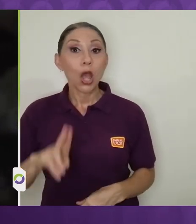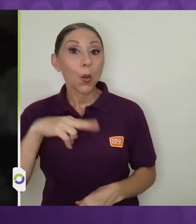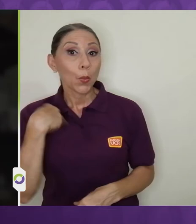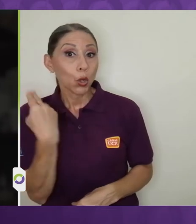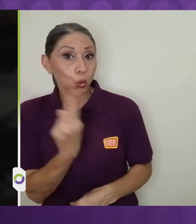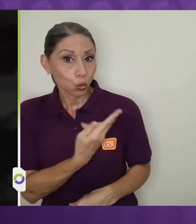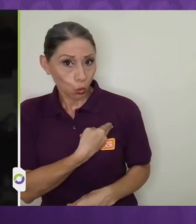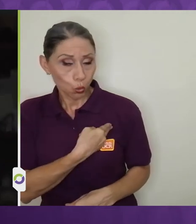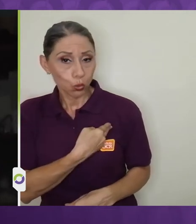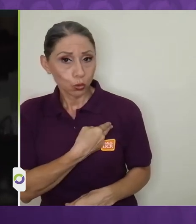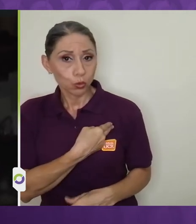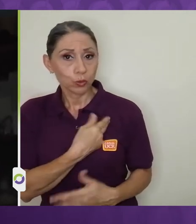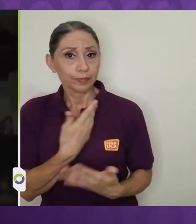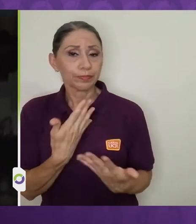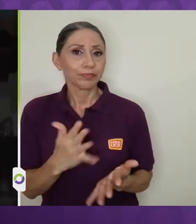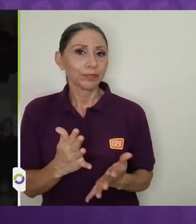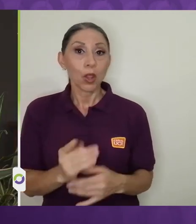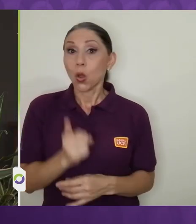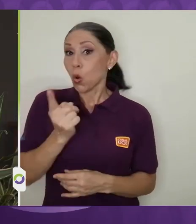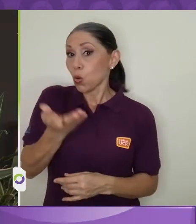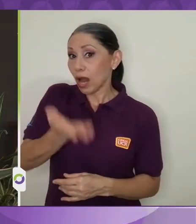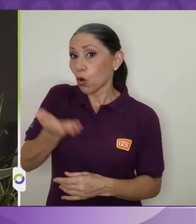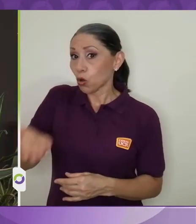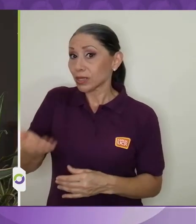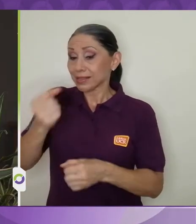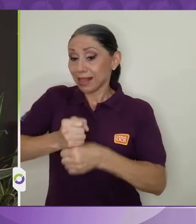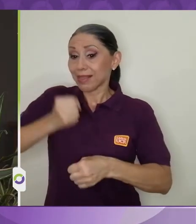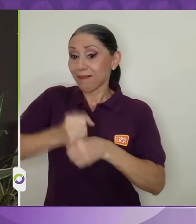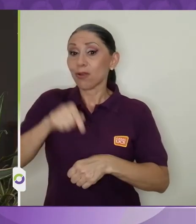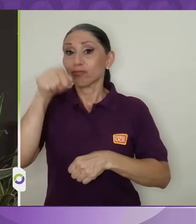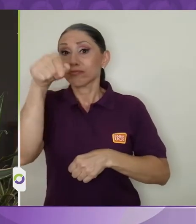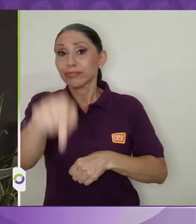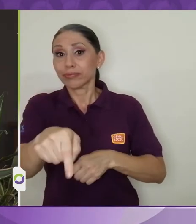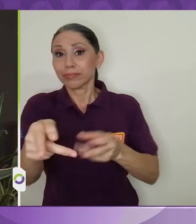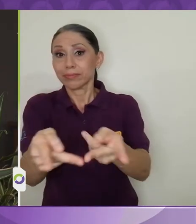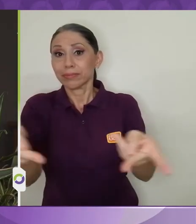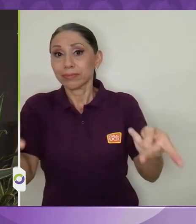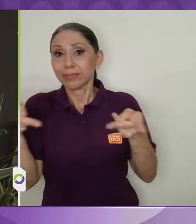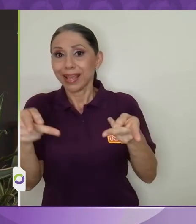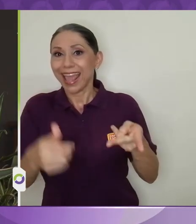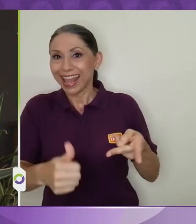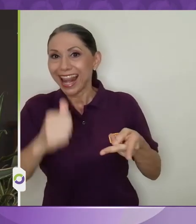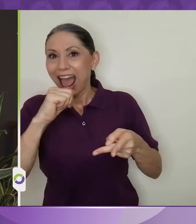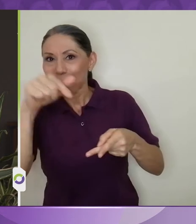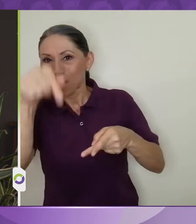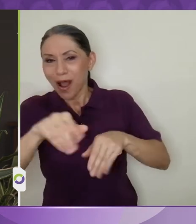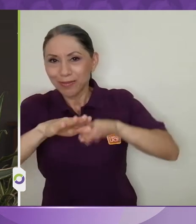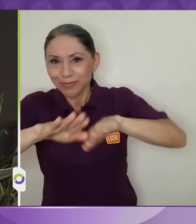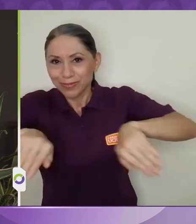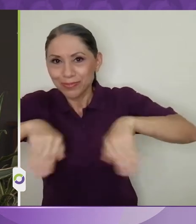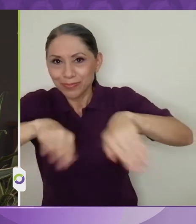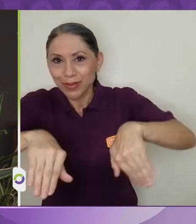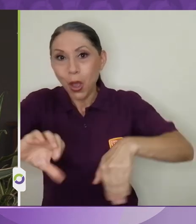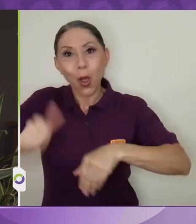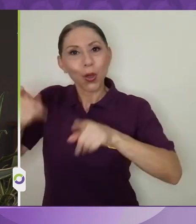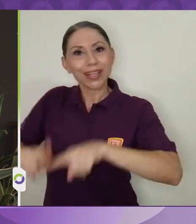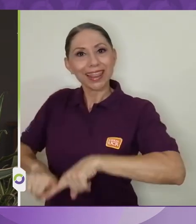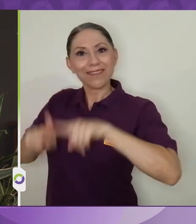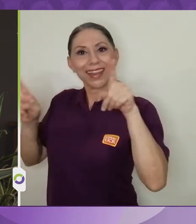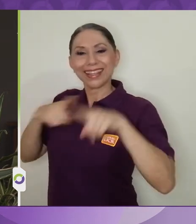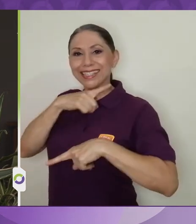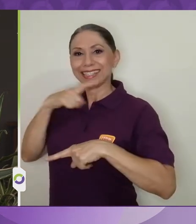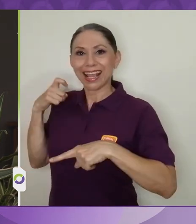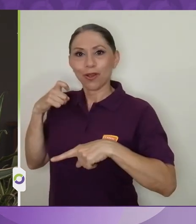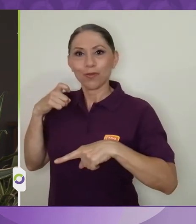Nosotros, en el caso nuestro, una cosa es el trabajo en el agua, el trabajo en seco, lo que podemos palpar y ver ya en la